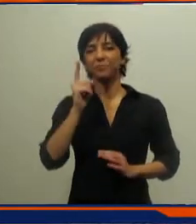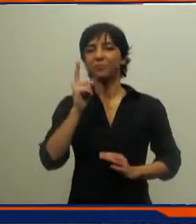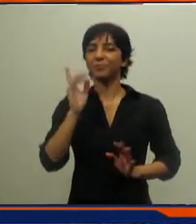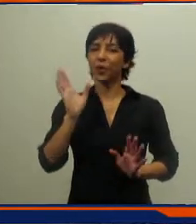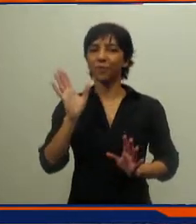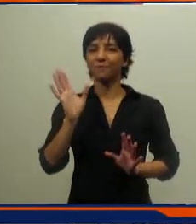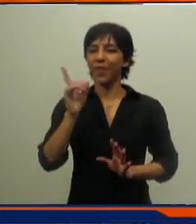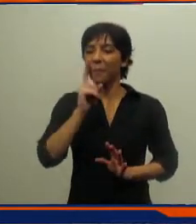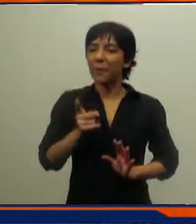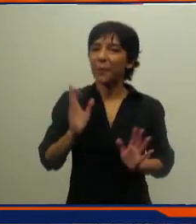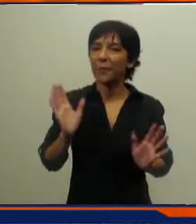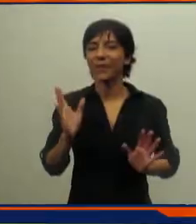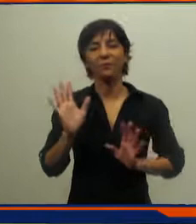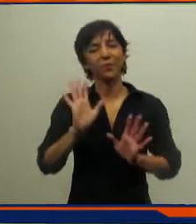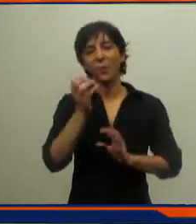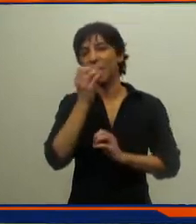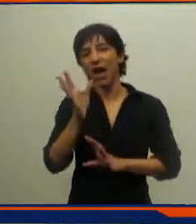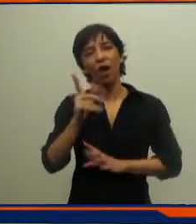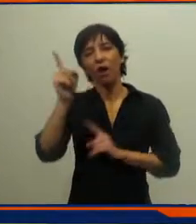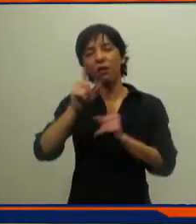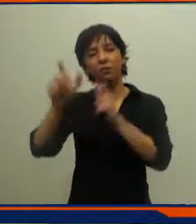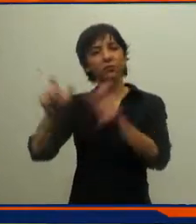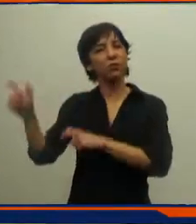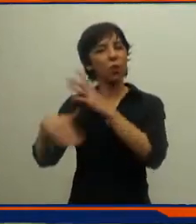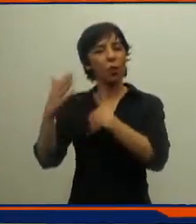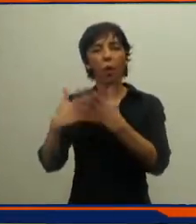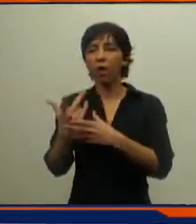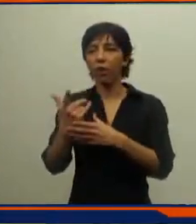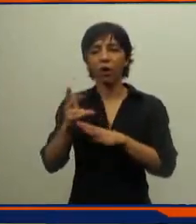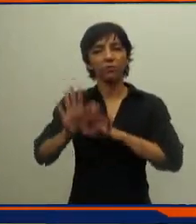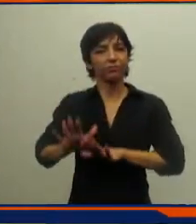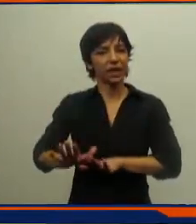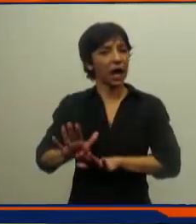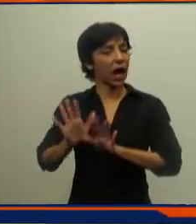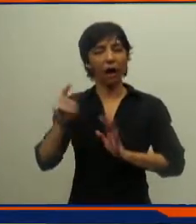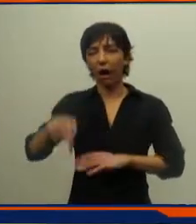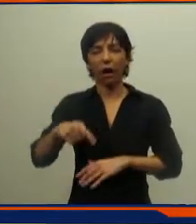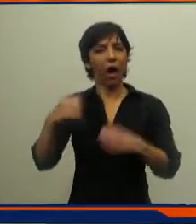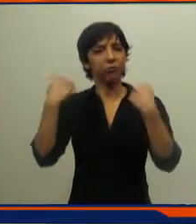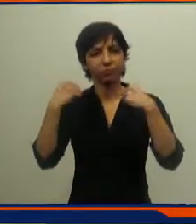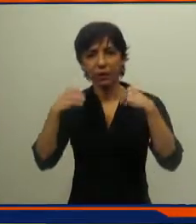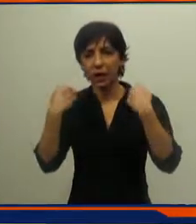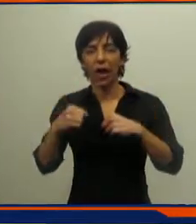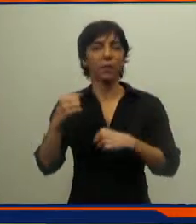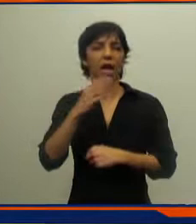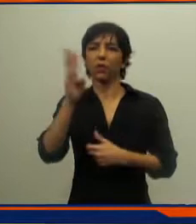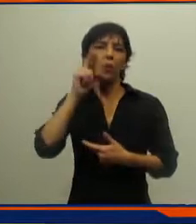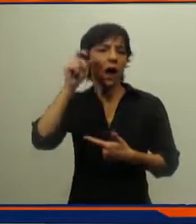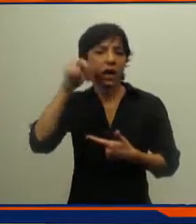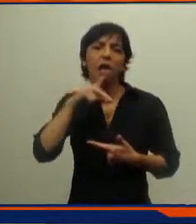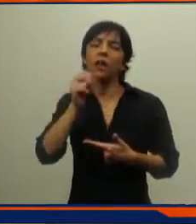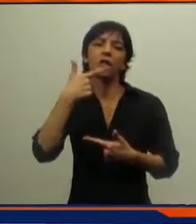hay jugadores que se van a quedar acá trabajando. Se van a quedar Mercier, Seto, Romagnoli, Ortigosa, Piatti, Barrientos, Matos,